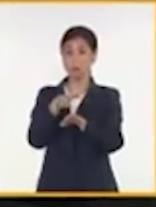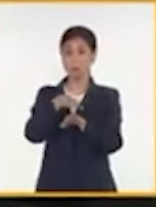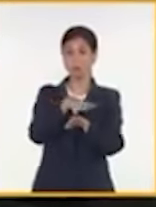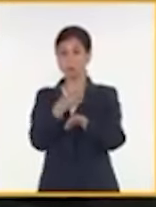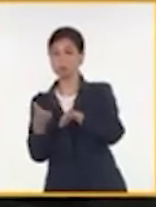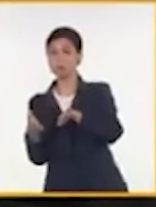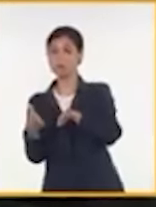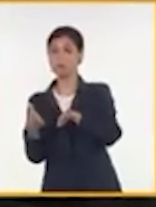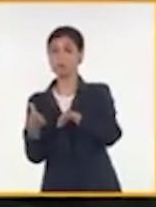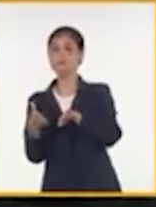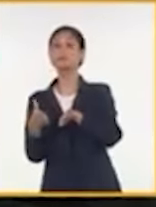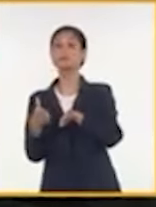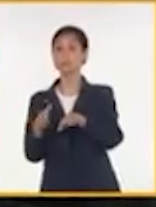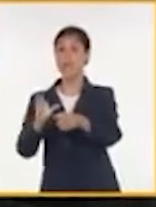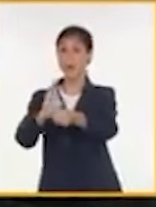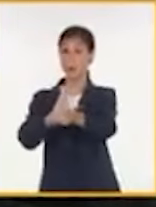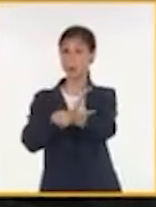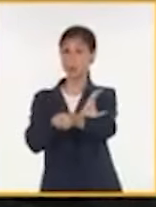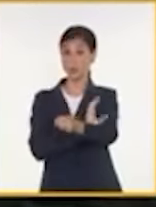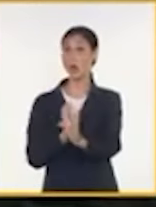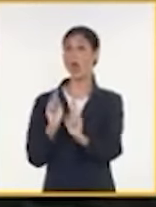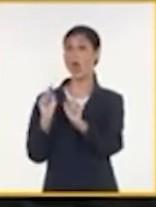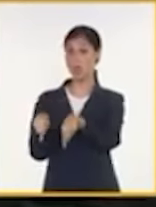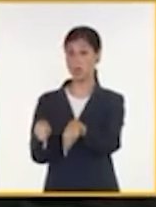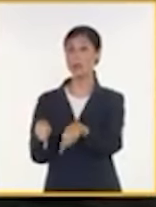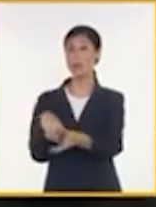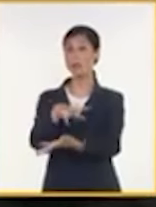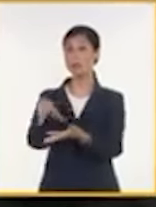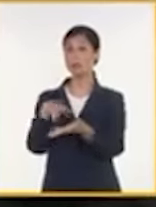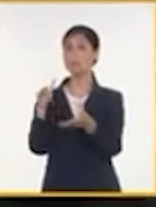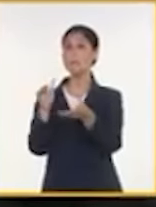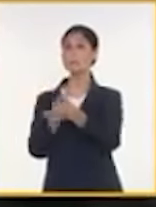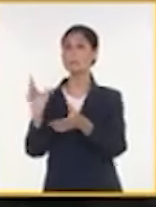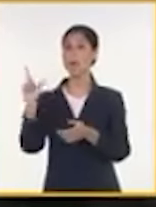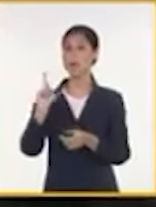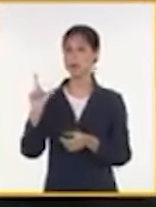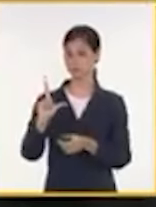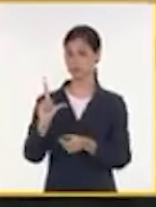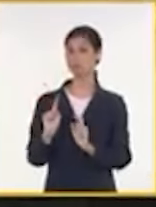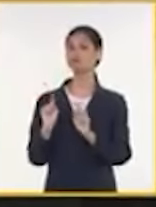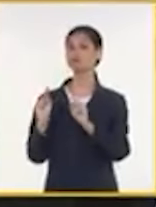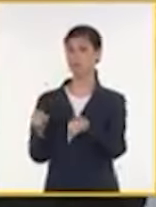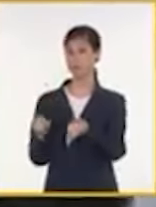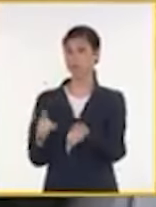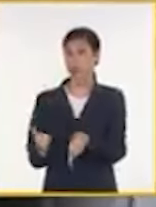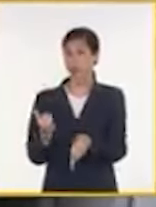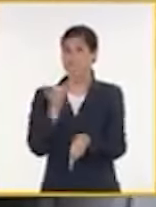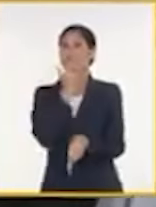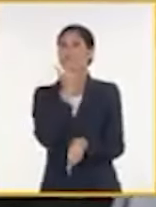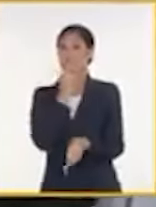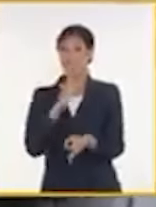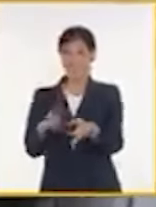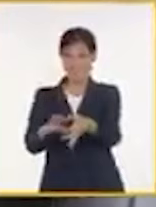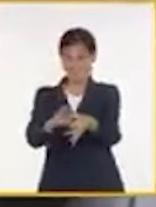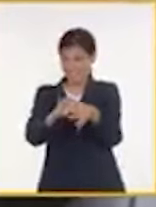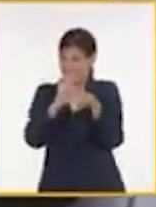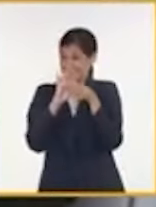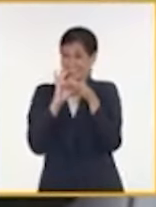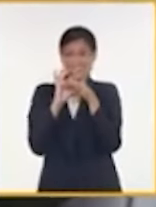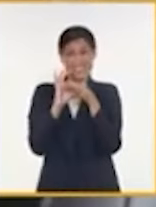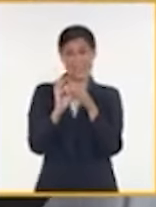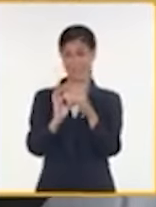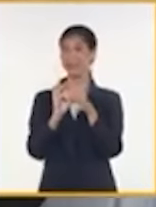contenedores del Mariel que además provocó daño Severo que puso en peligro la vida incluso de los